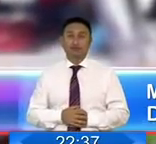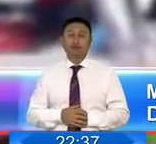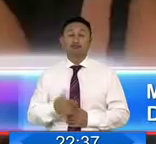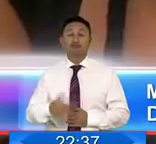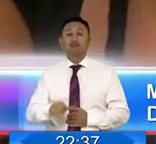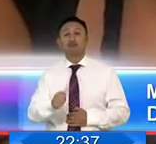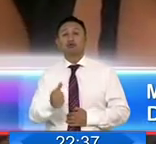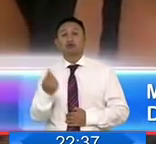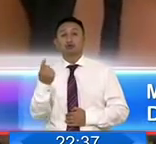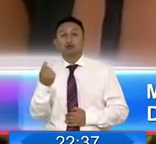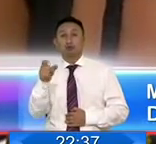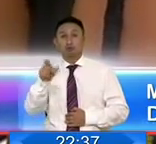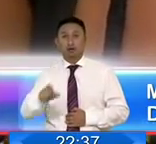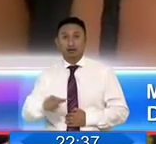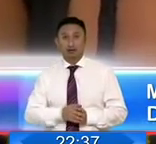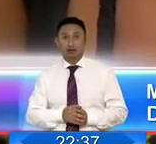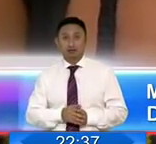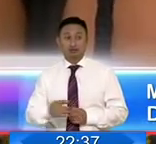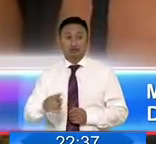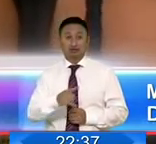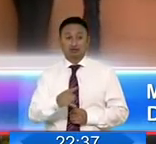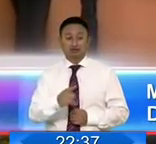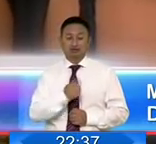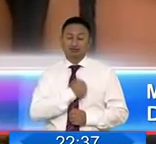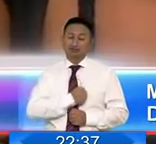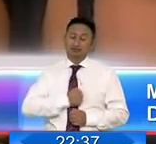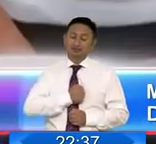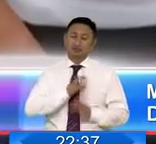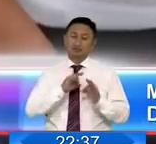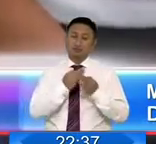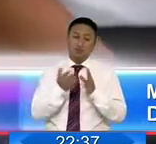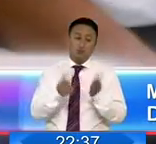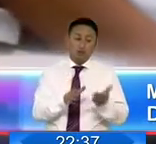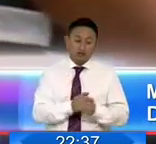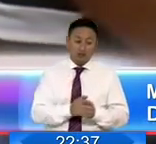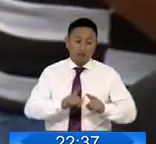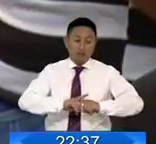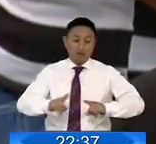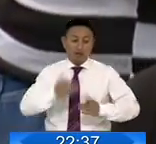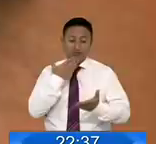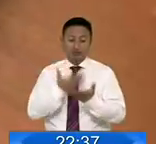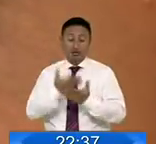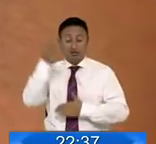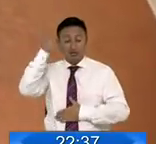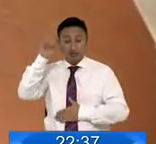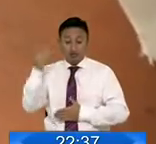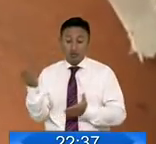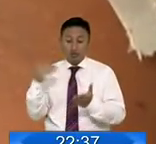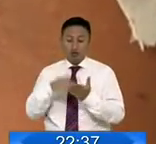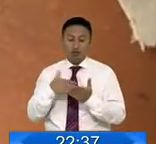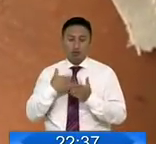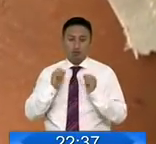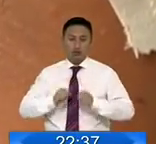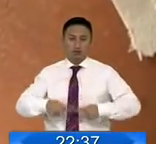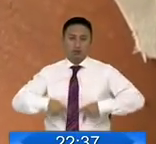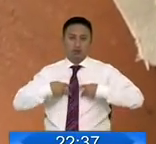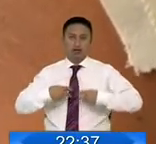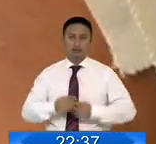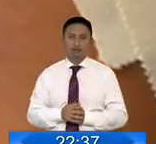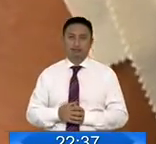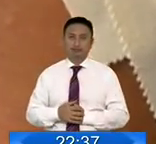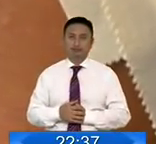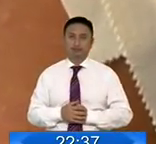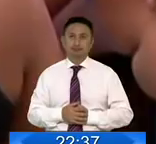sobrevivientes lamentan el fallecimiento de sus seres queridos, pero agradecen a la vida por una segunda oportunidad,